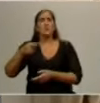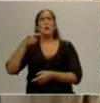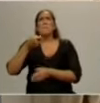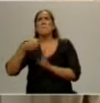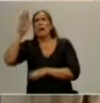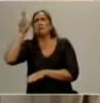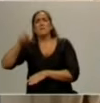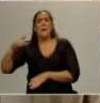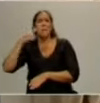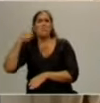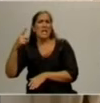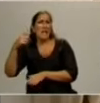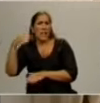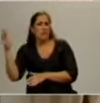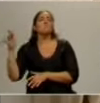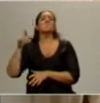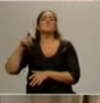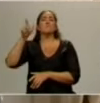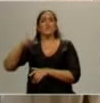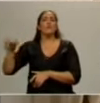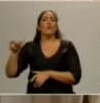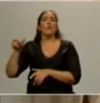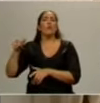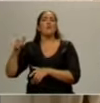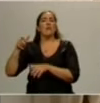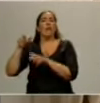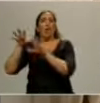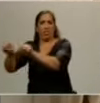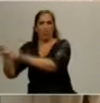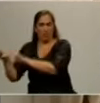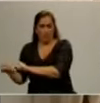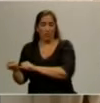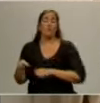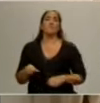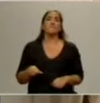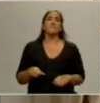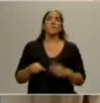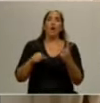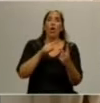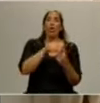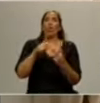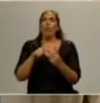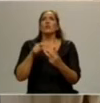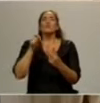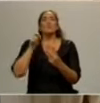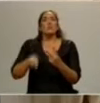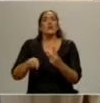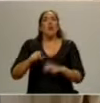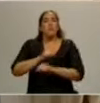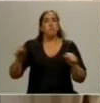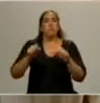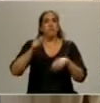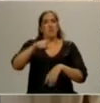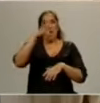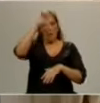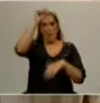Sin embargo, de los otros dos atentados del terrorismo internacional, la voladura de